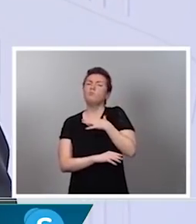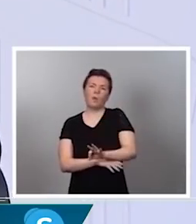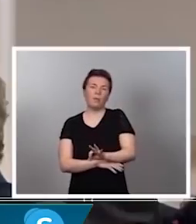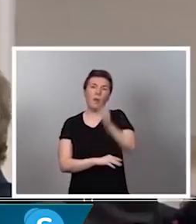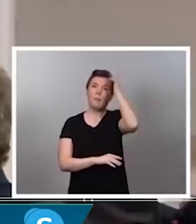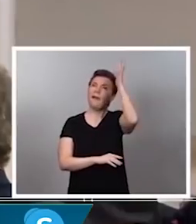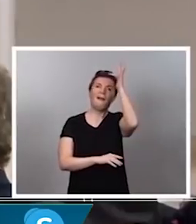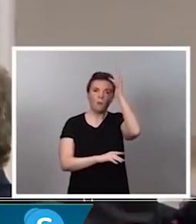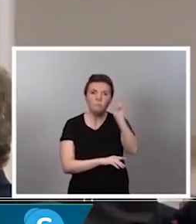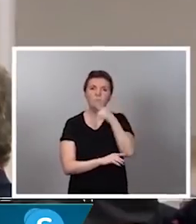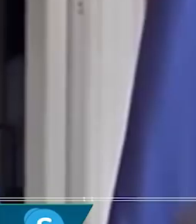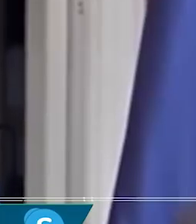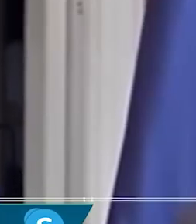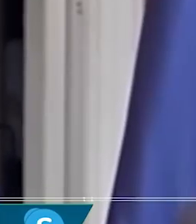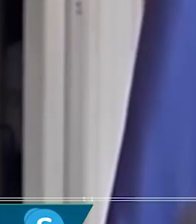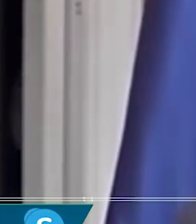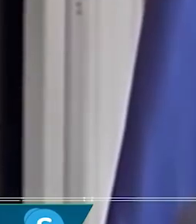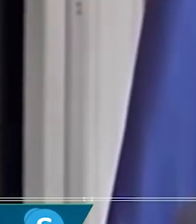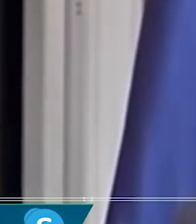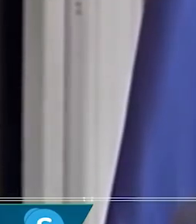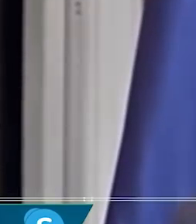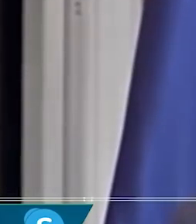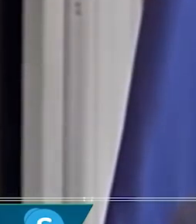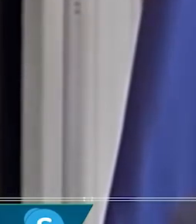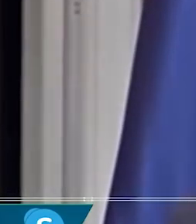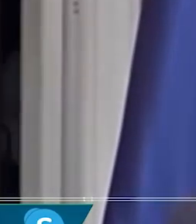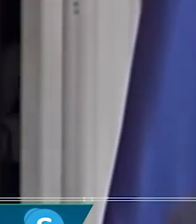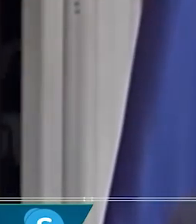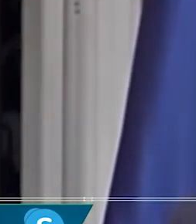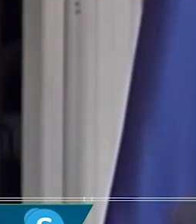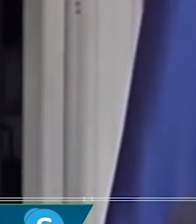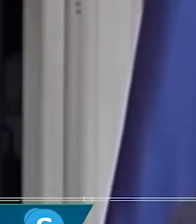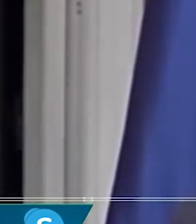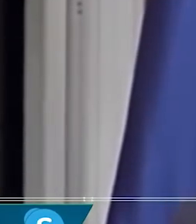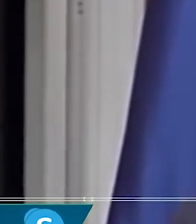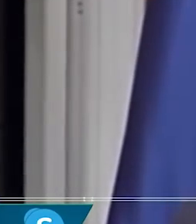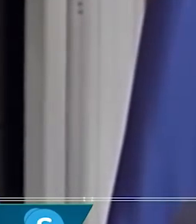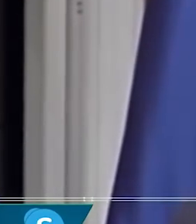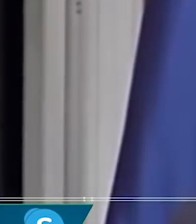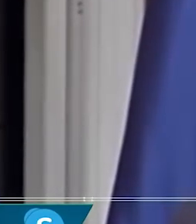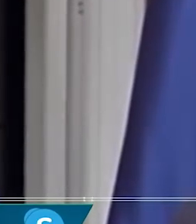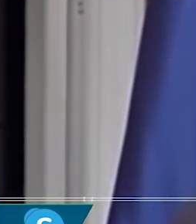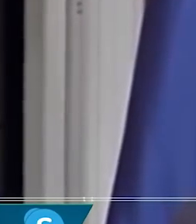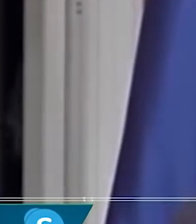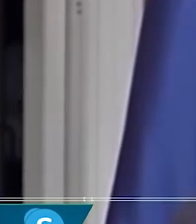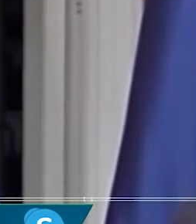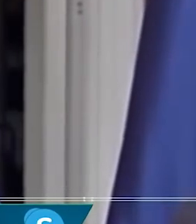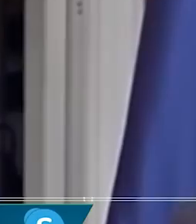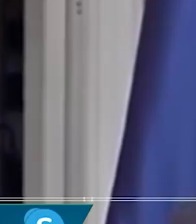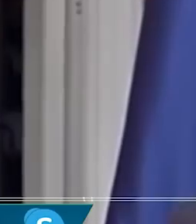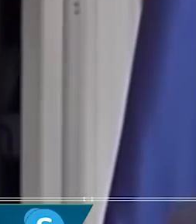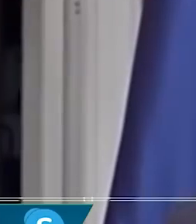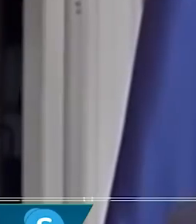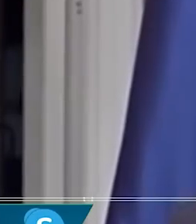le negaban a todos los consumidores y al transporte esas rebajas de impuestos, estaban presentando documentación en el Congreso de los Diputados, efectivamente, para regular